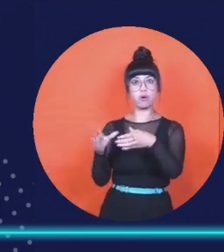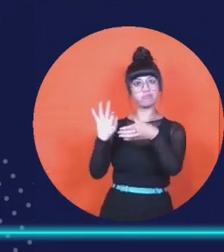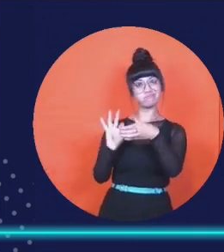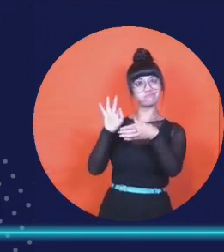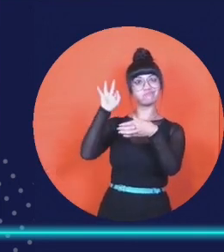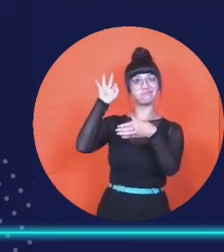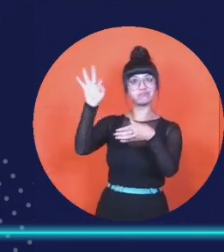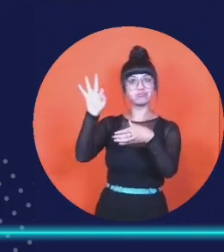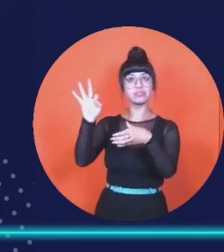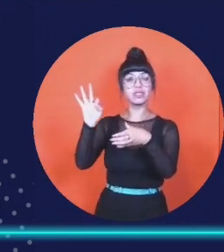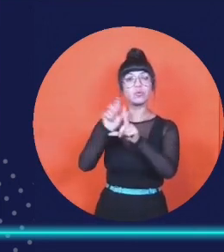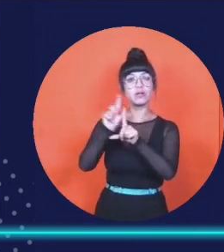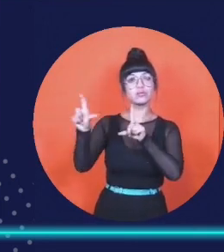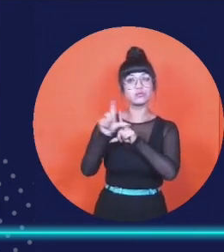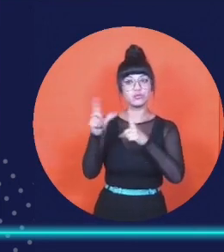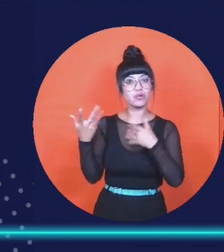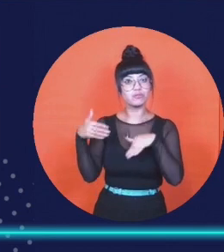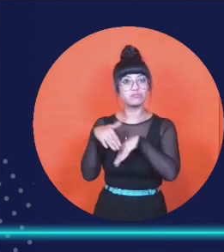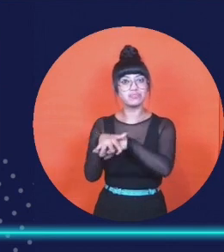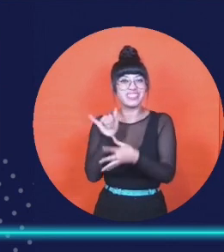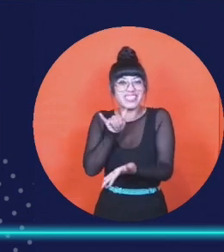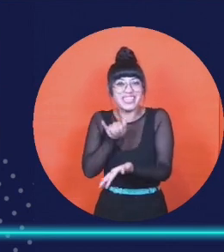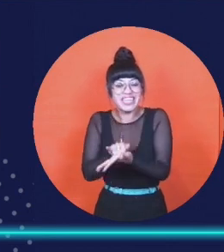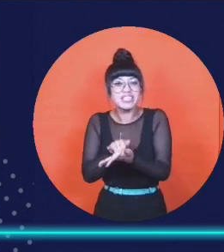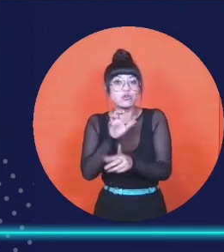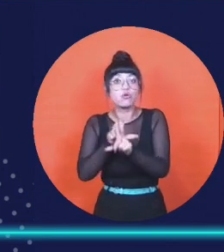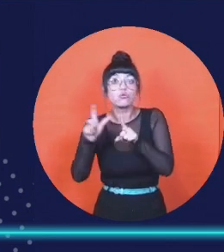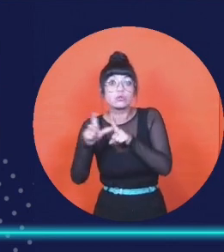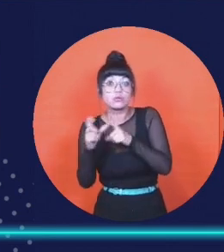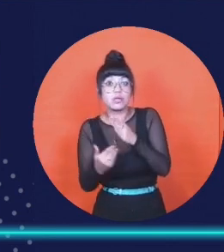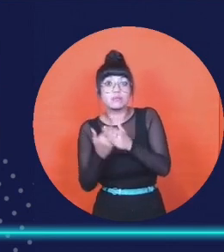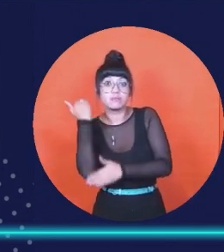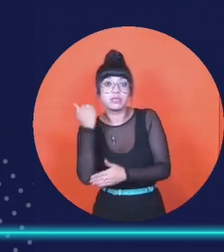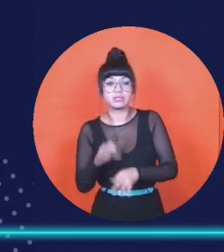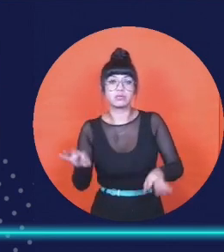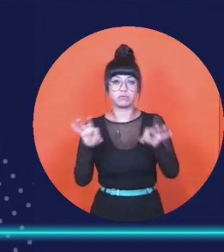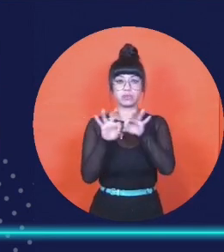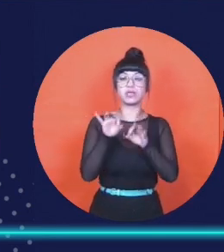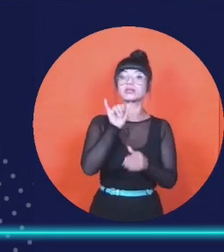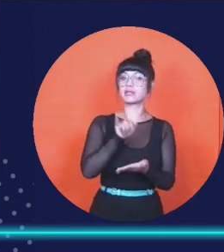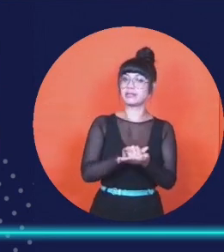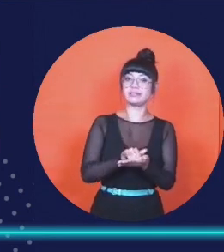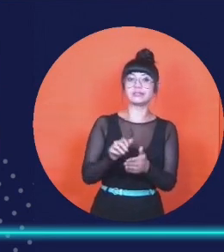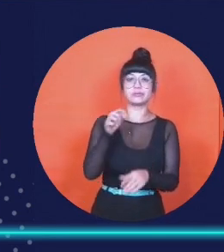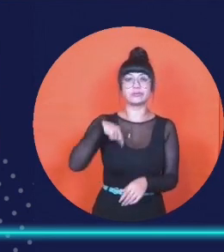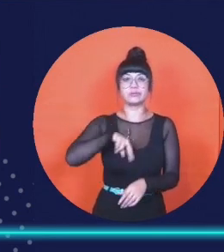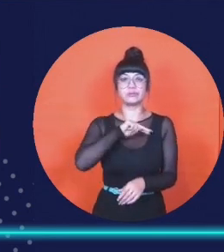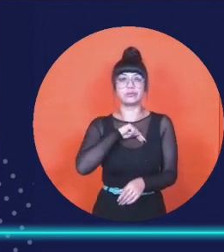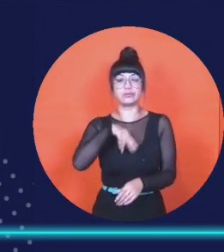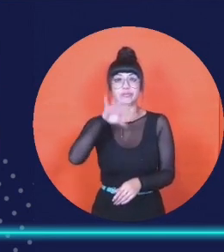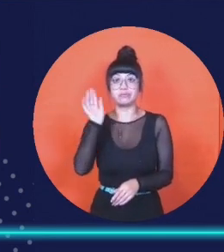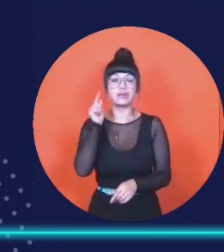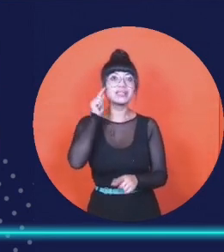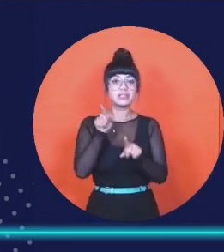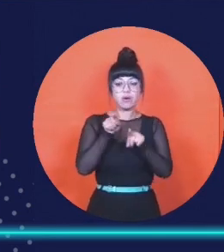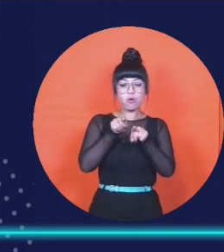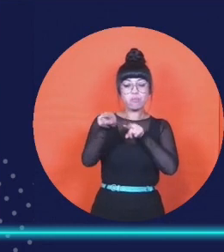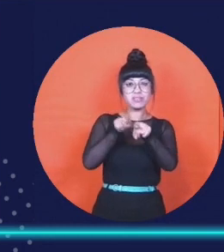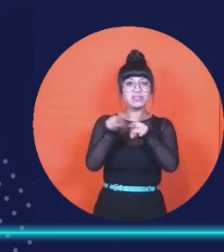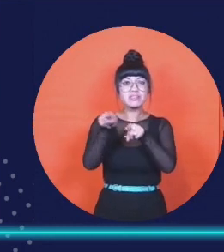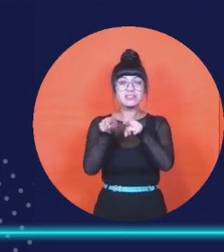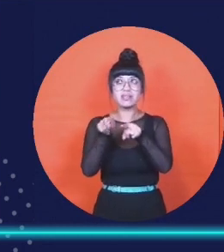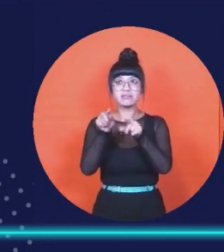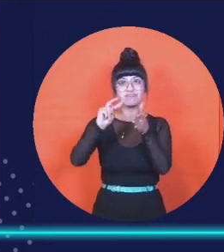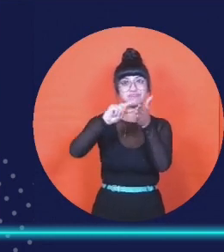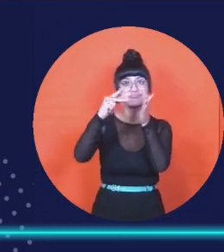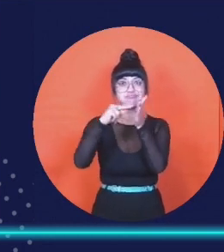un culture fit? Y aquí empieza a entrar la cultura. Para nosotros se volvió súper fundamental, más que las competencias técnicas, más